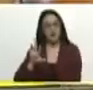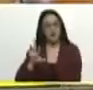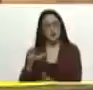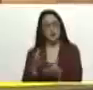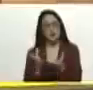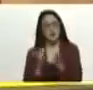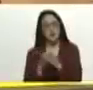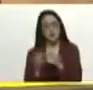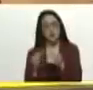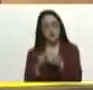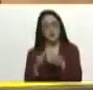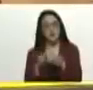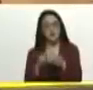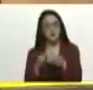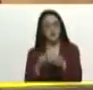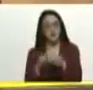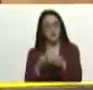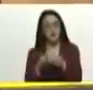todo su equipo.